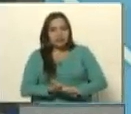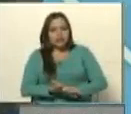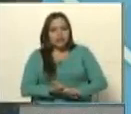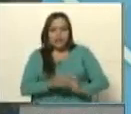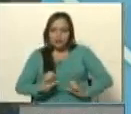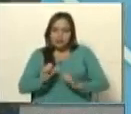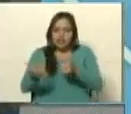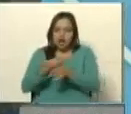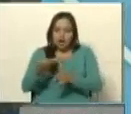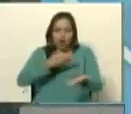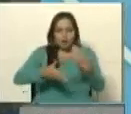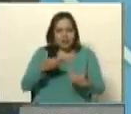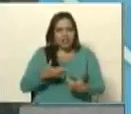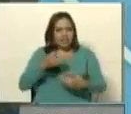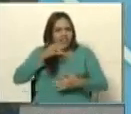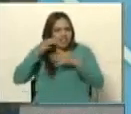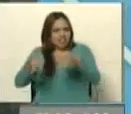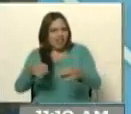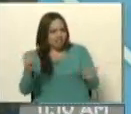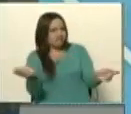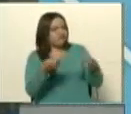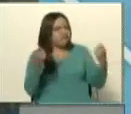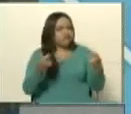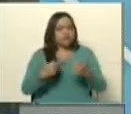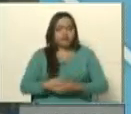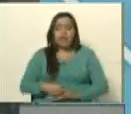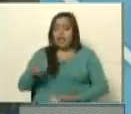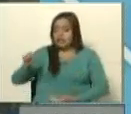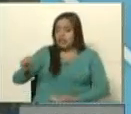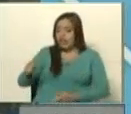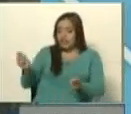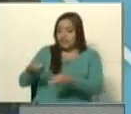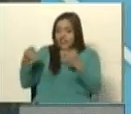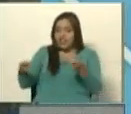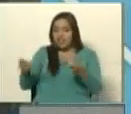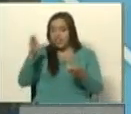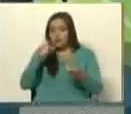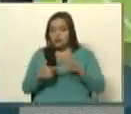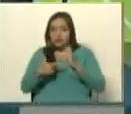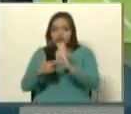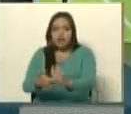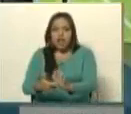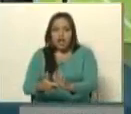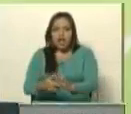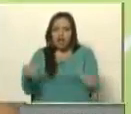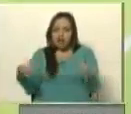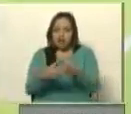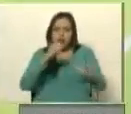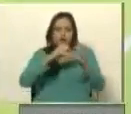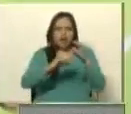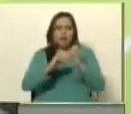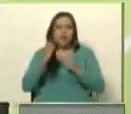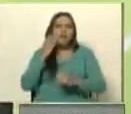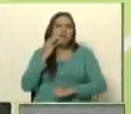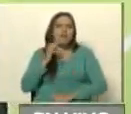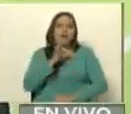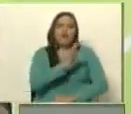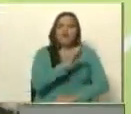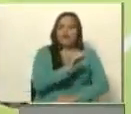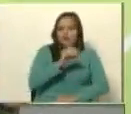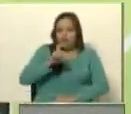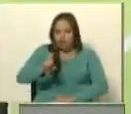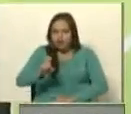verdades. Esas otras verdades que no tienen expresión en medios, por ejemplo, como Fox, como CNN, usted ve CNN